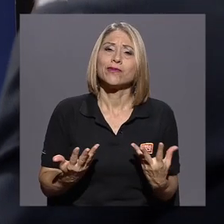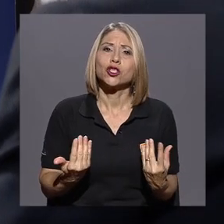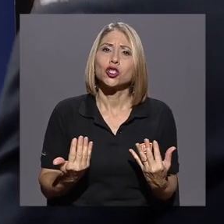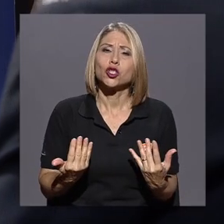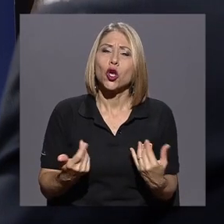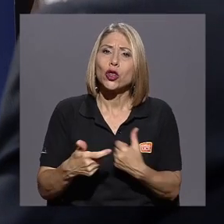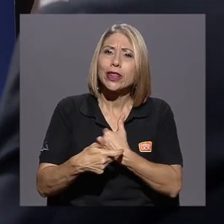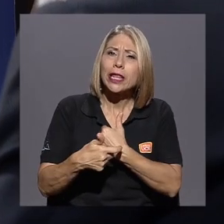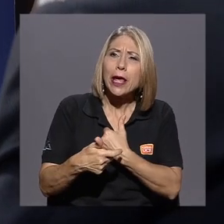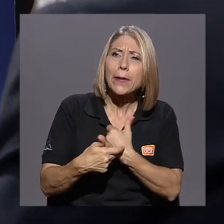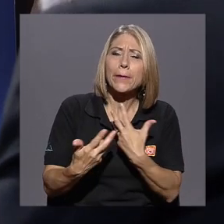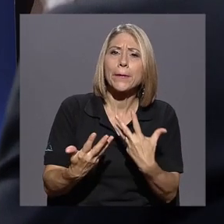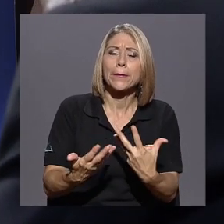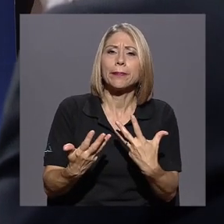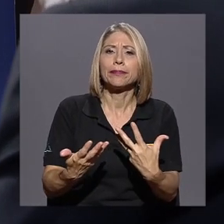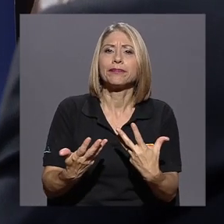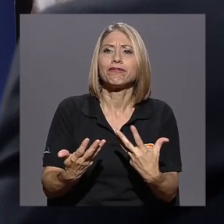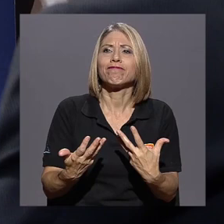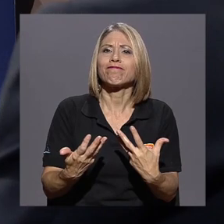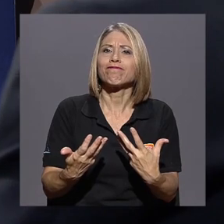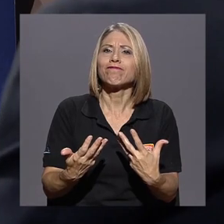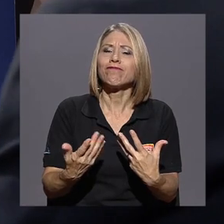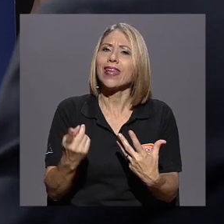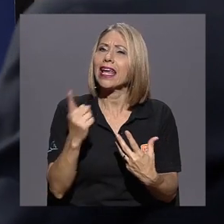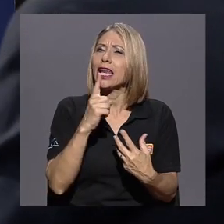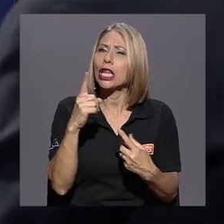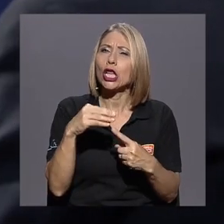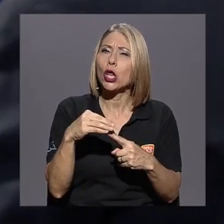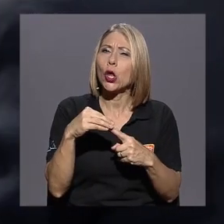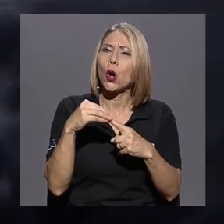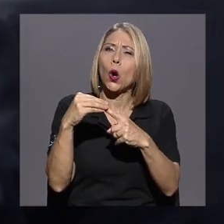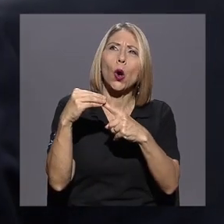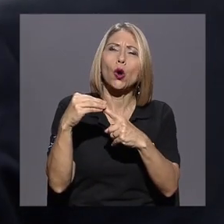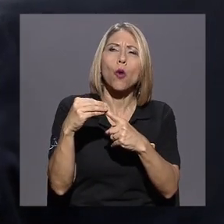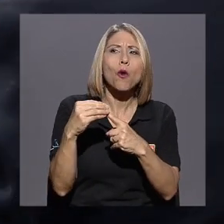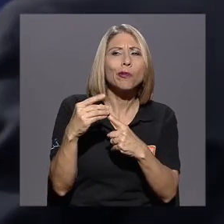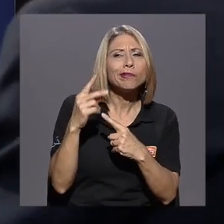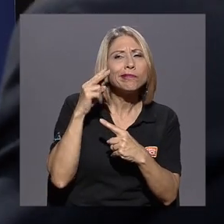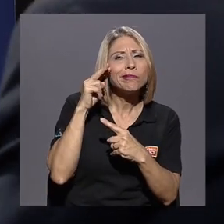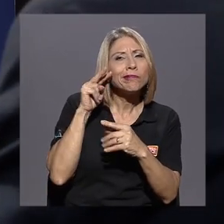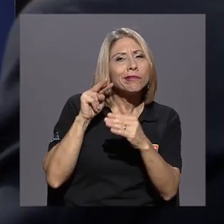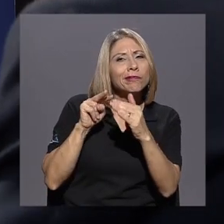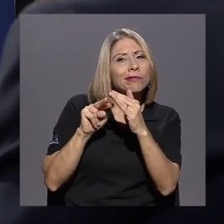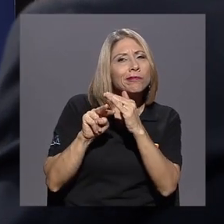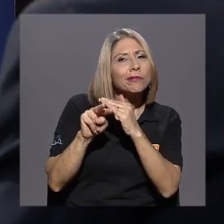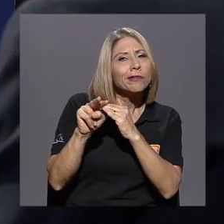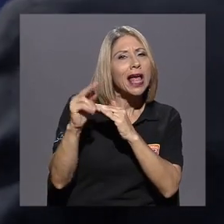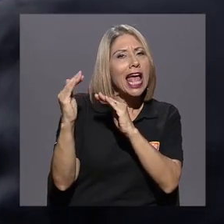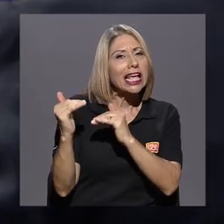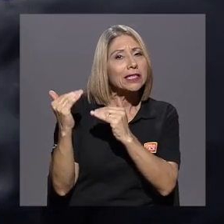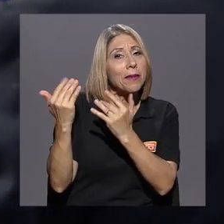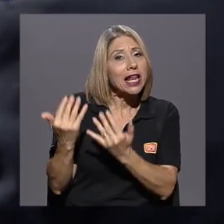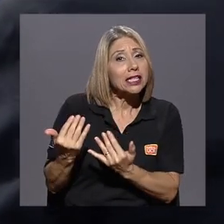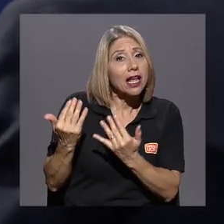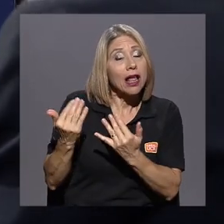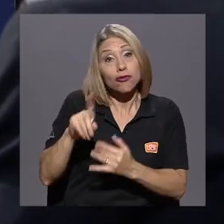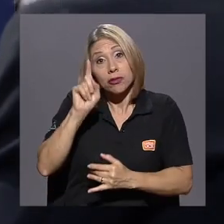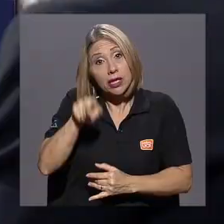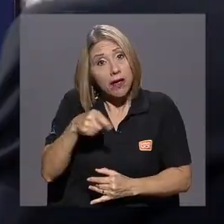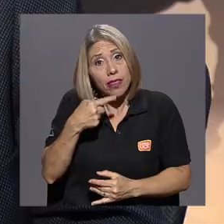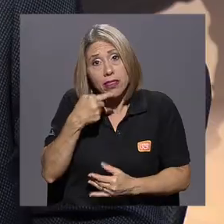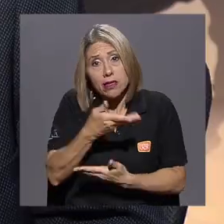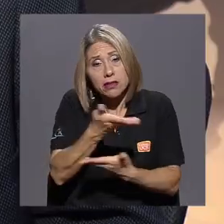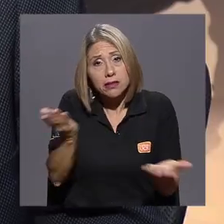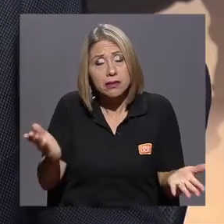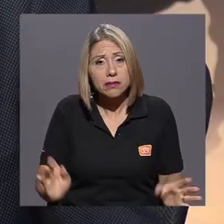de vista, que no son particularmente esperanzadores, ¿verdad? O sea, decir, eso hay que decirlo con toda